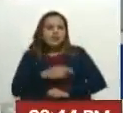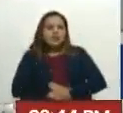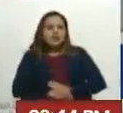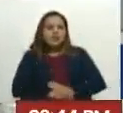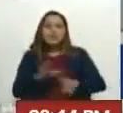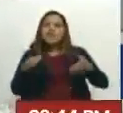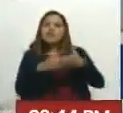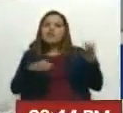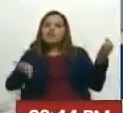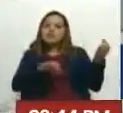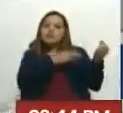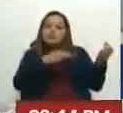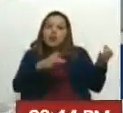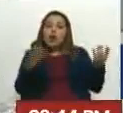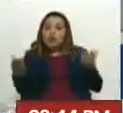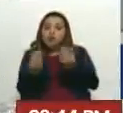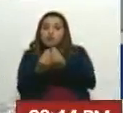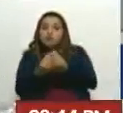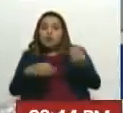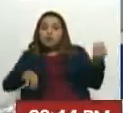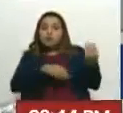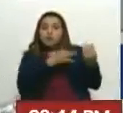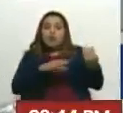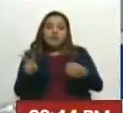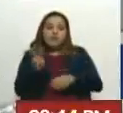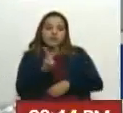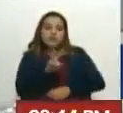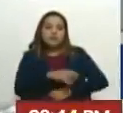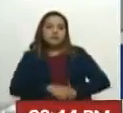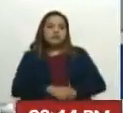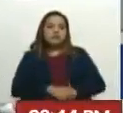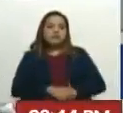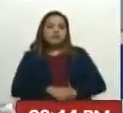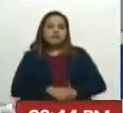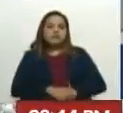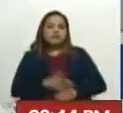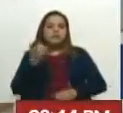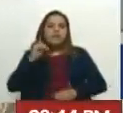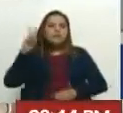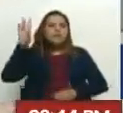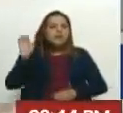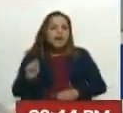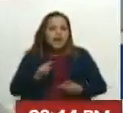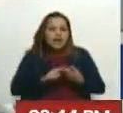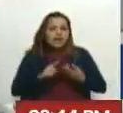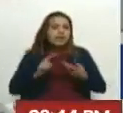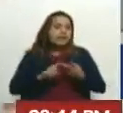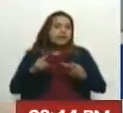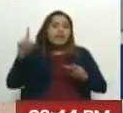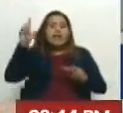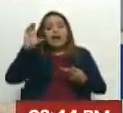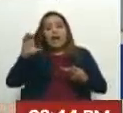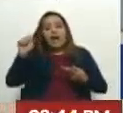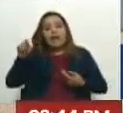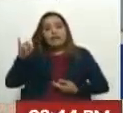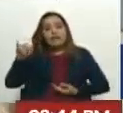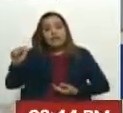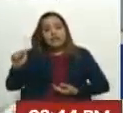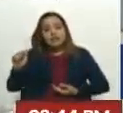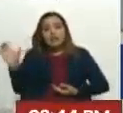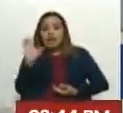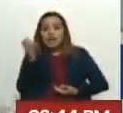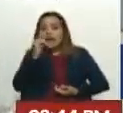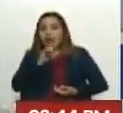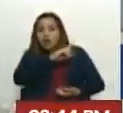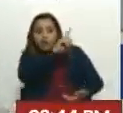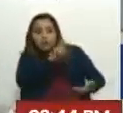orquesta, junto a la orquesta venezolana, la Orquesta Sinfónica. Tenemos Petare, Katia, de manera que Caracas entera pueda estar